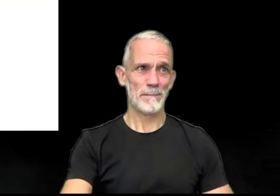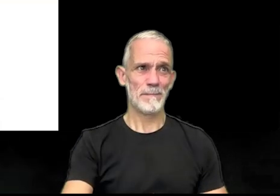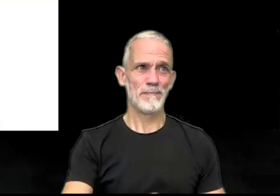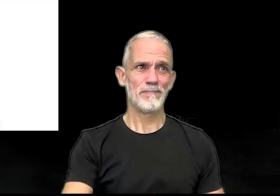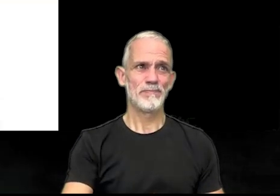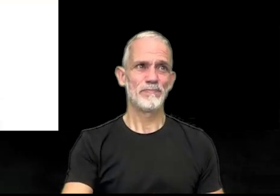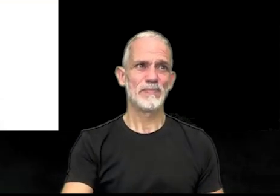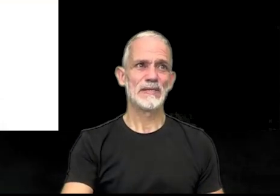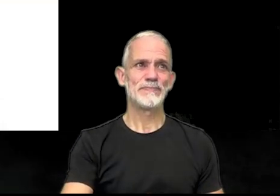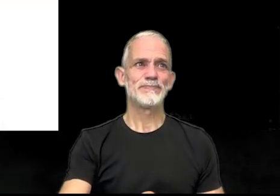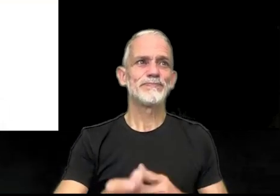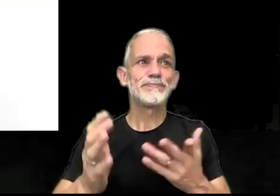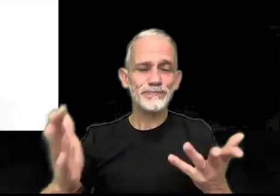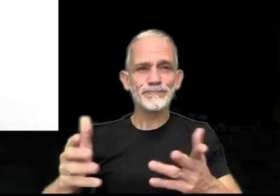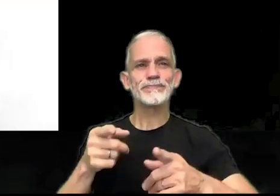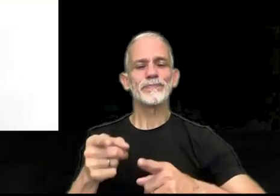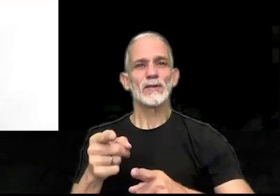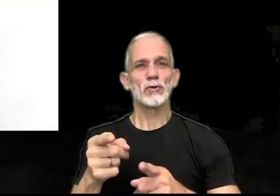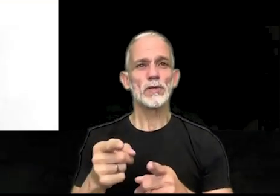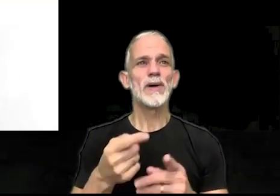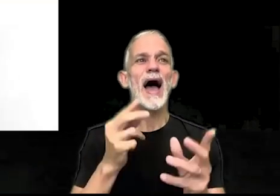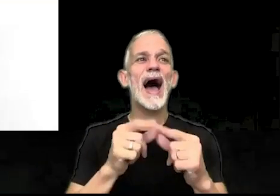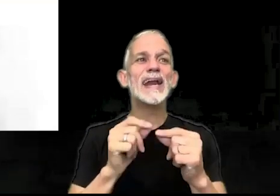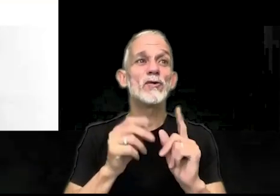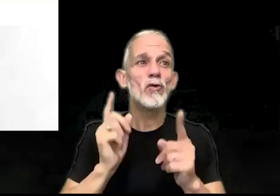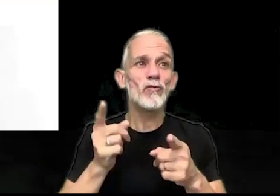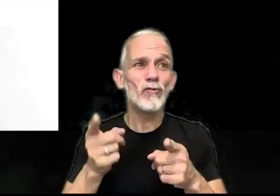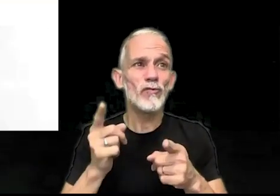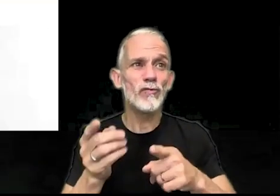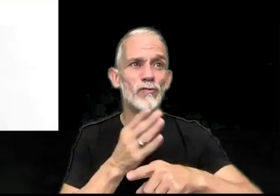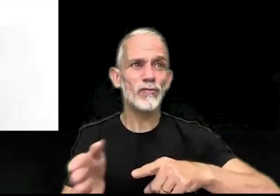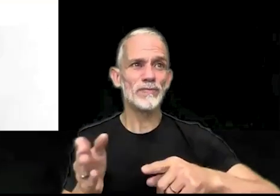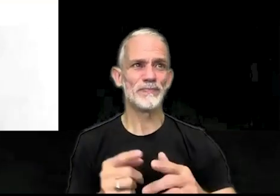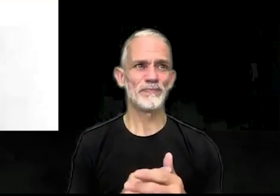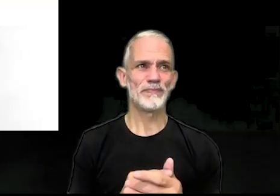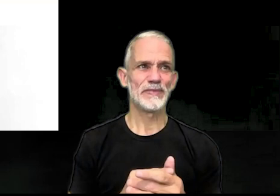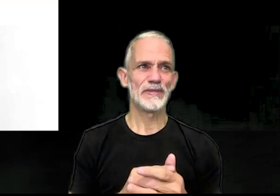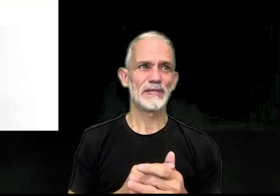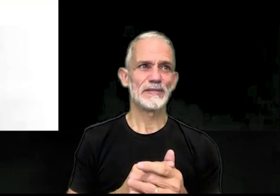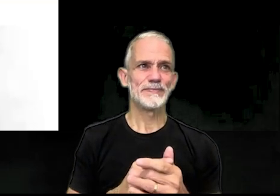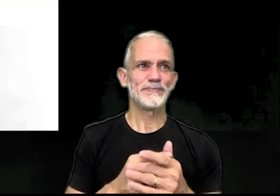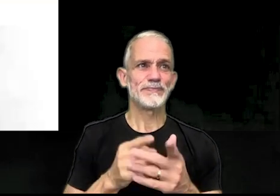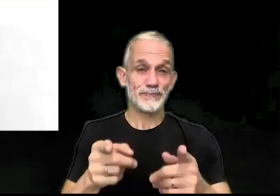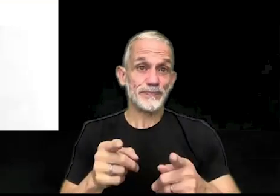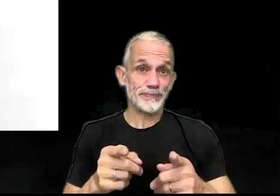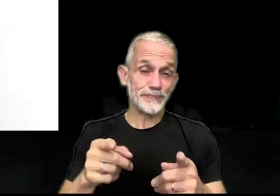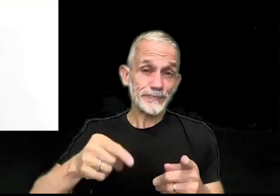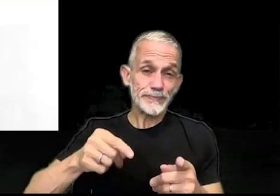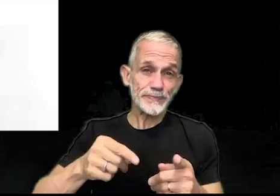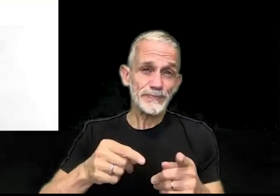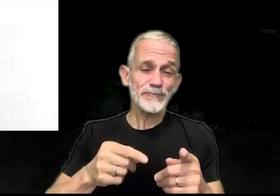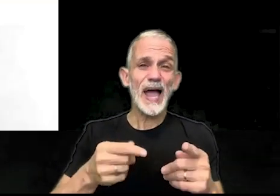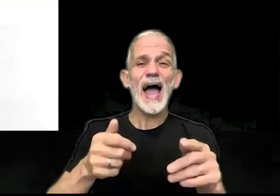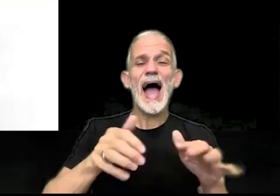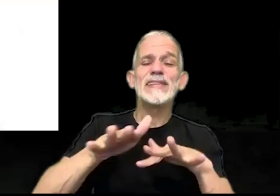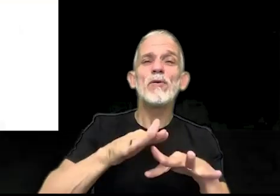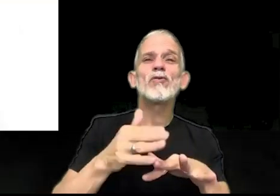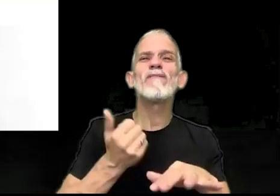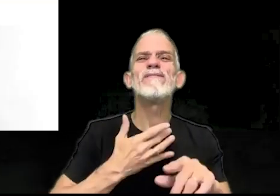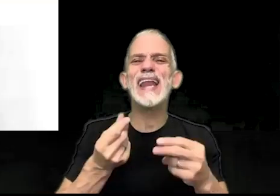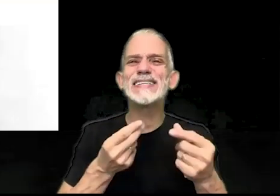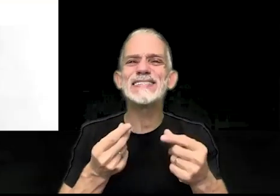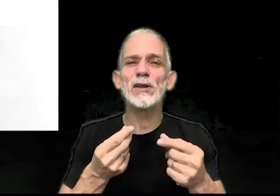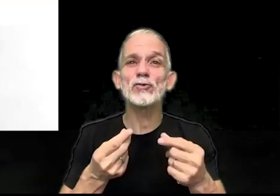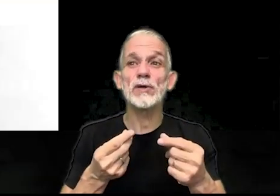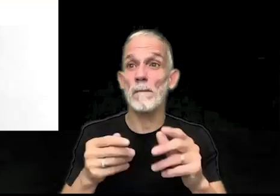Vamos a otro artículo que sigue vigente. Toda aquella enajenación de activos financieros que no coticen